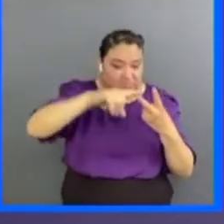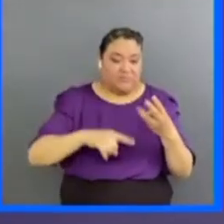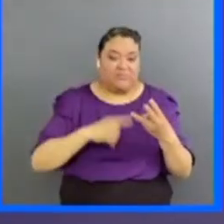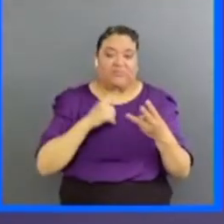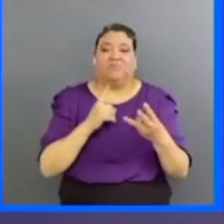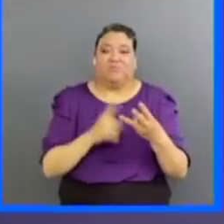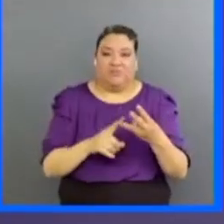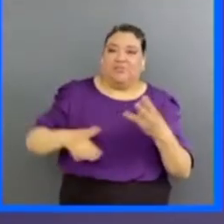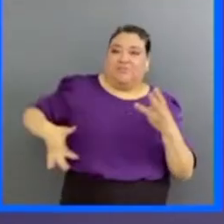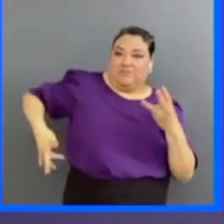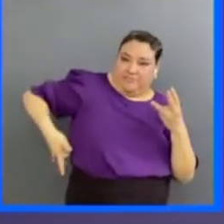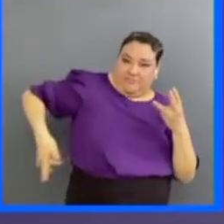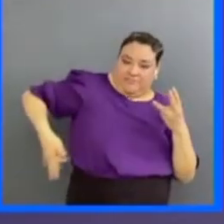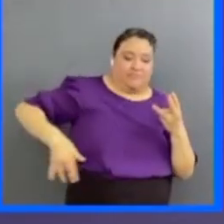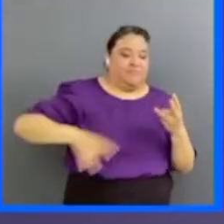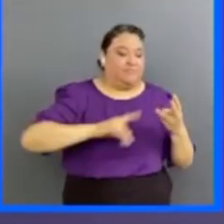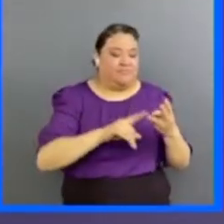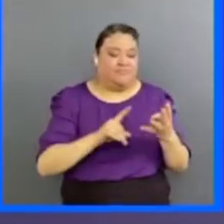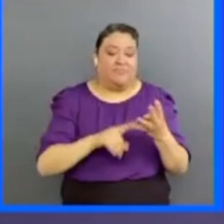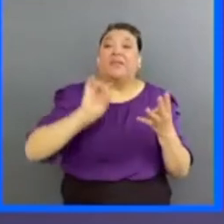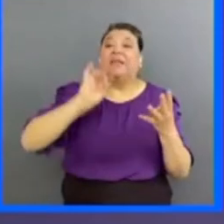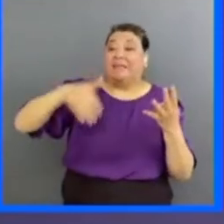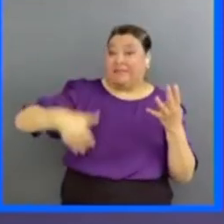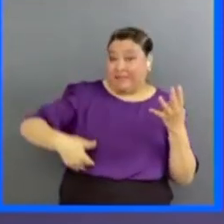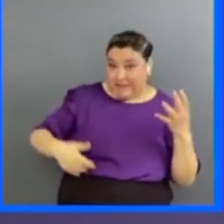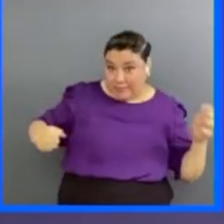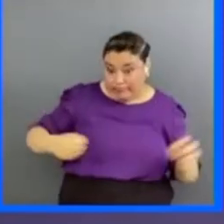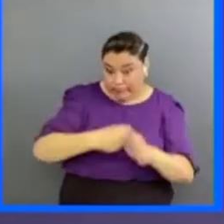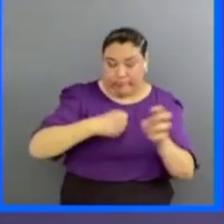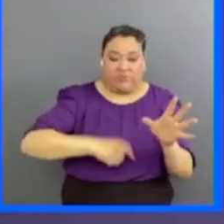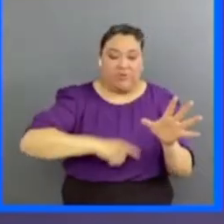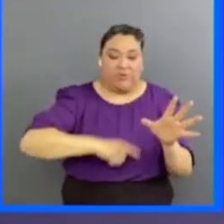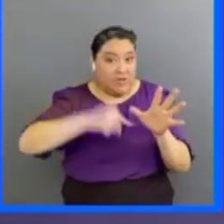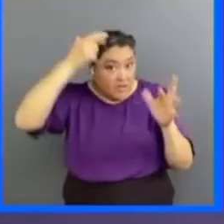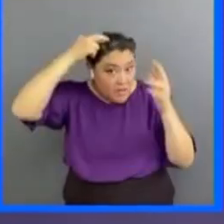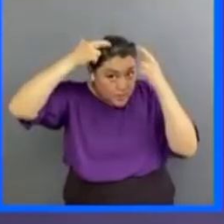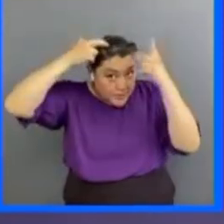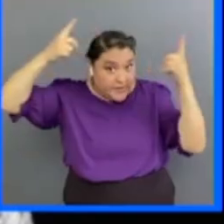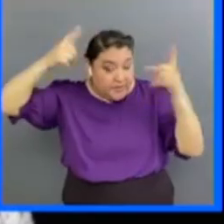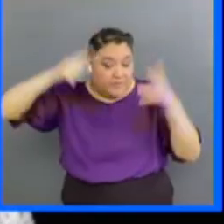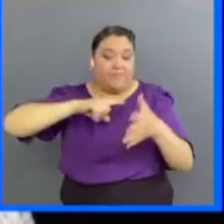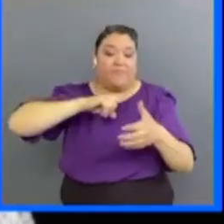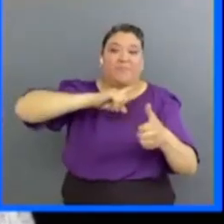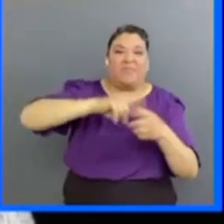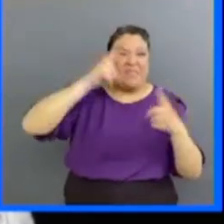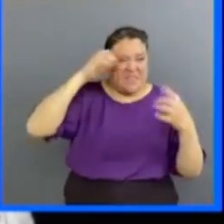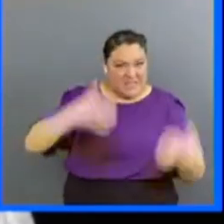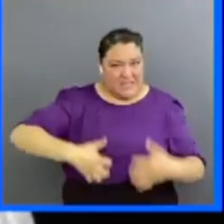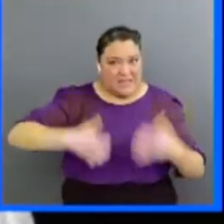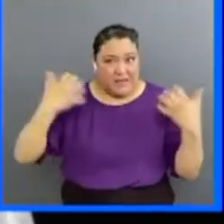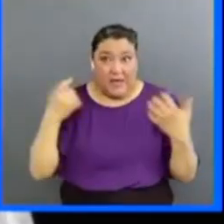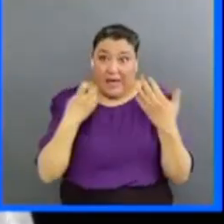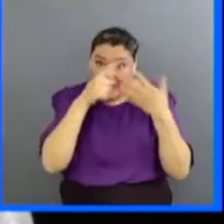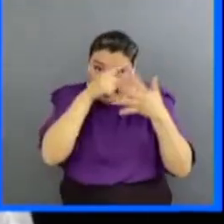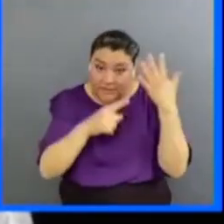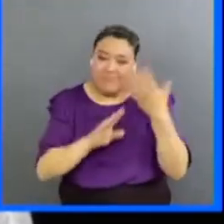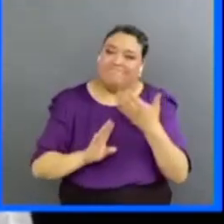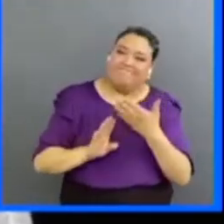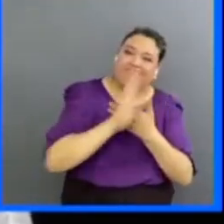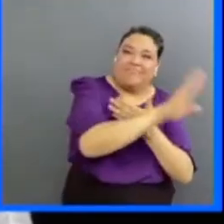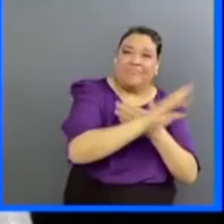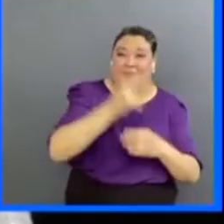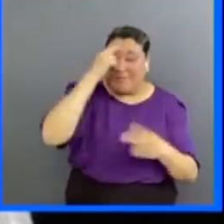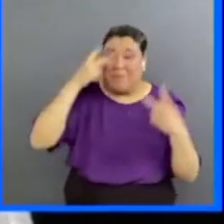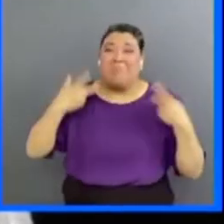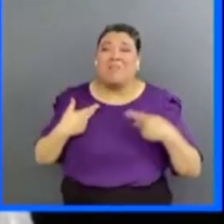hígado, los accidentes, los eventos cerebrovasculares y las agresiones. El alcoholismo es una enfermedad